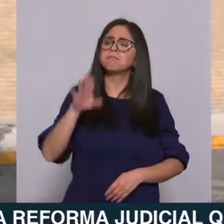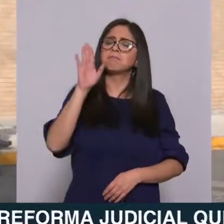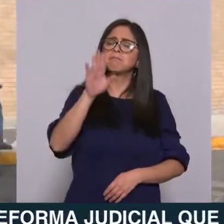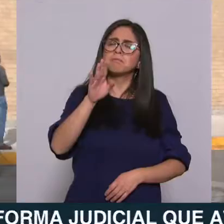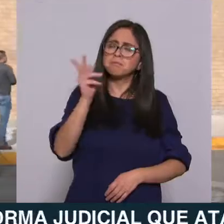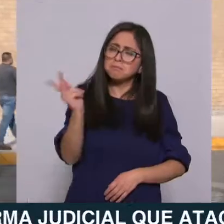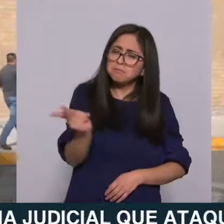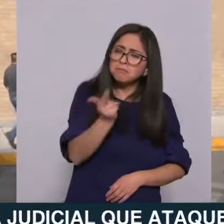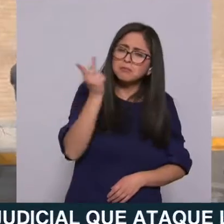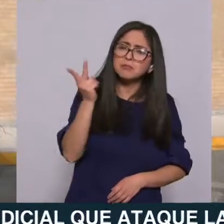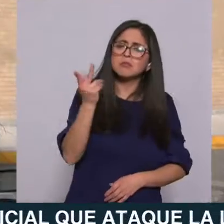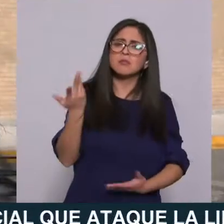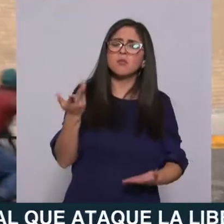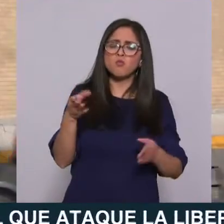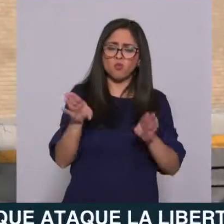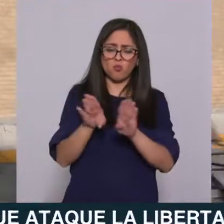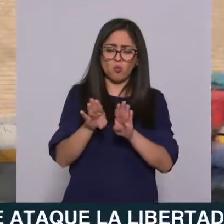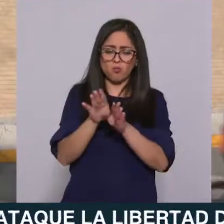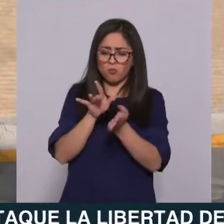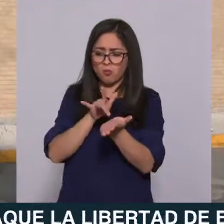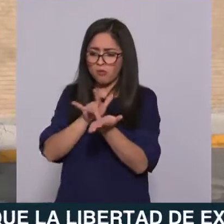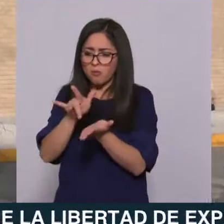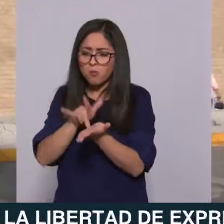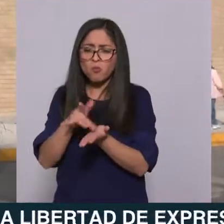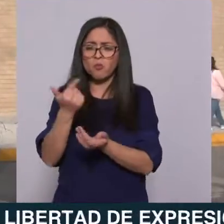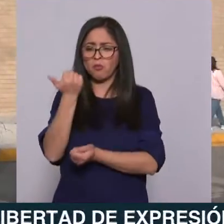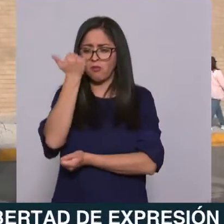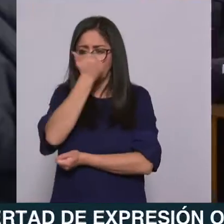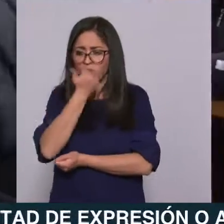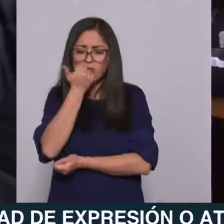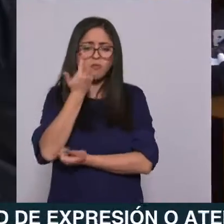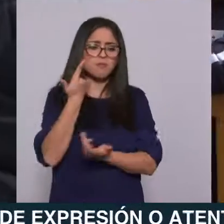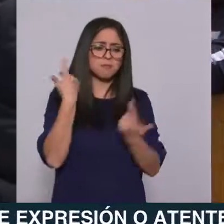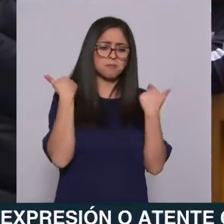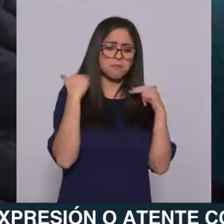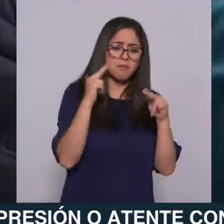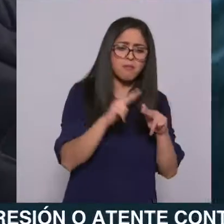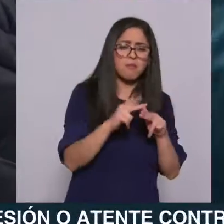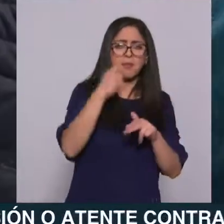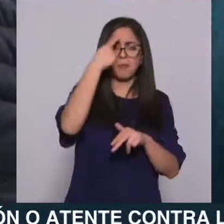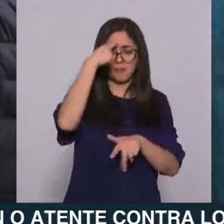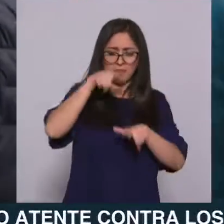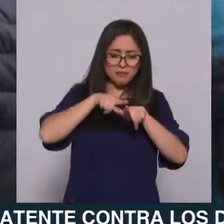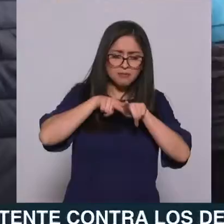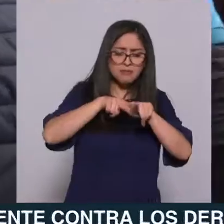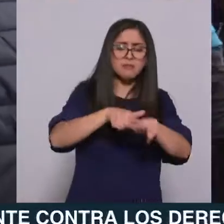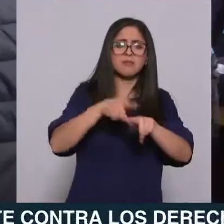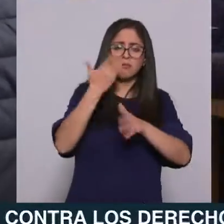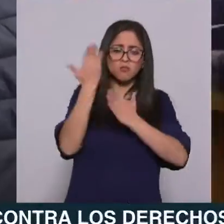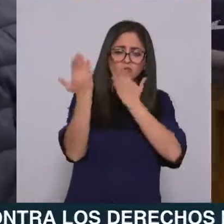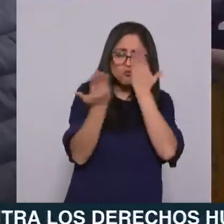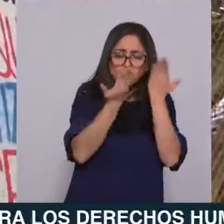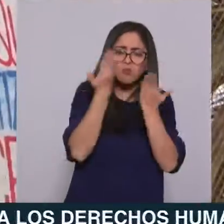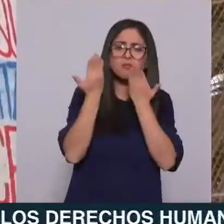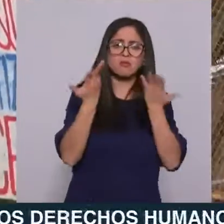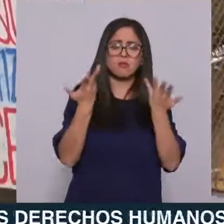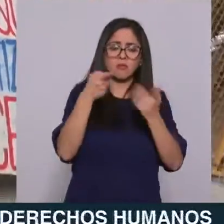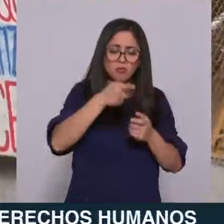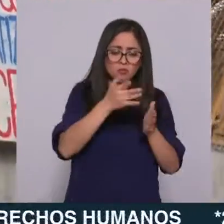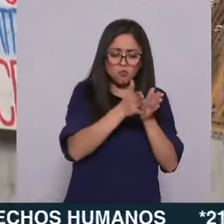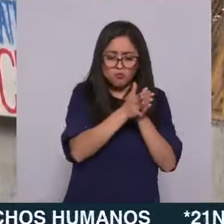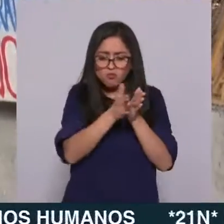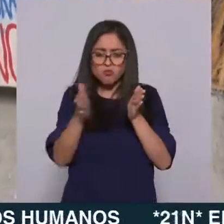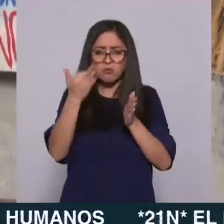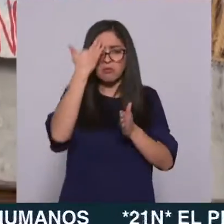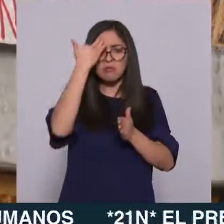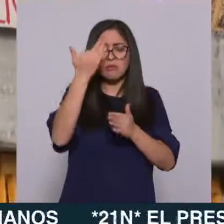apoyos pueden recibir tanto alumnos como maestros para poder seguir avanzando en su proceso educativo, este retroceso que usted